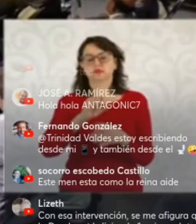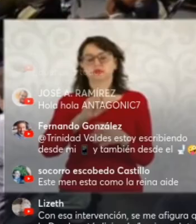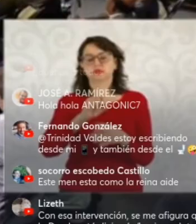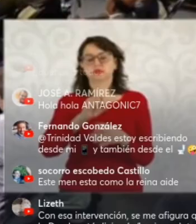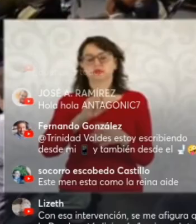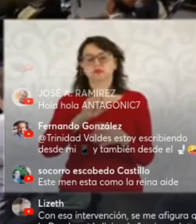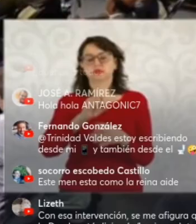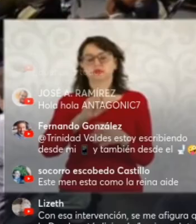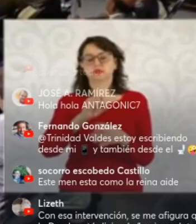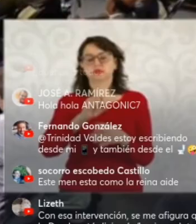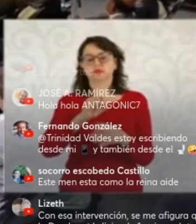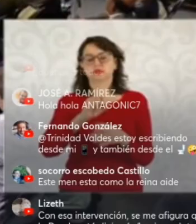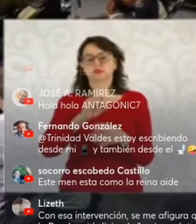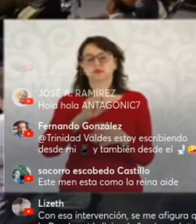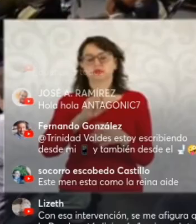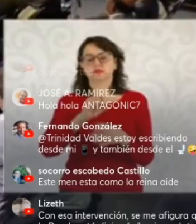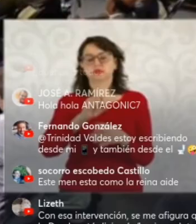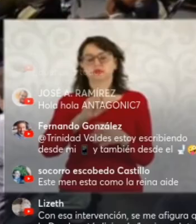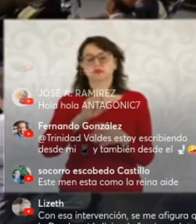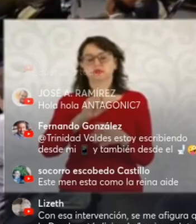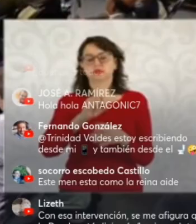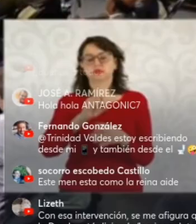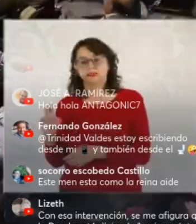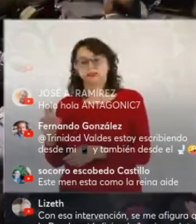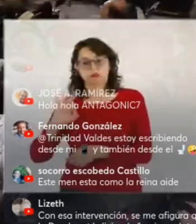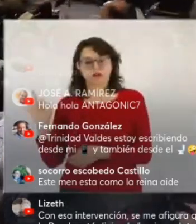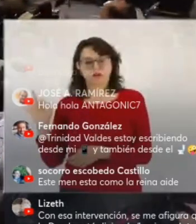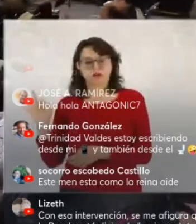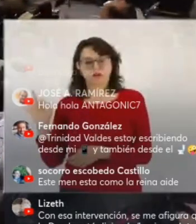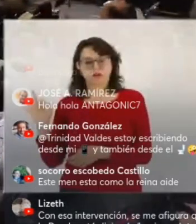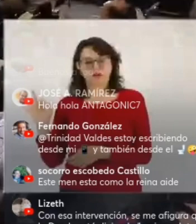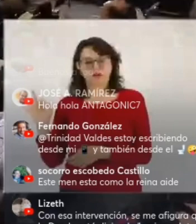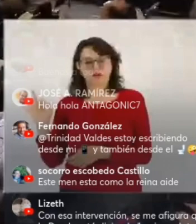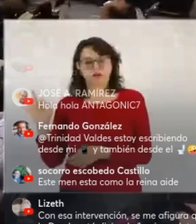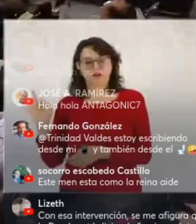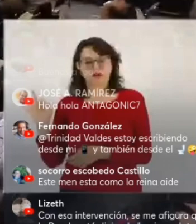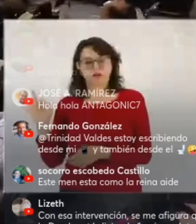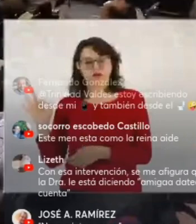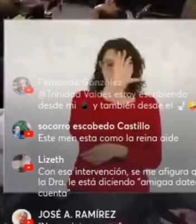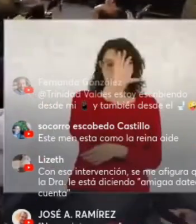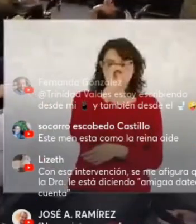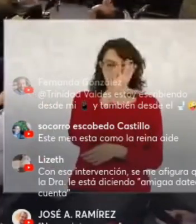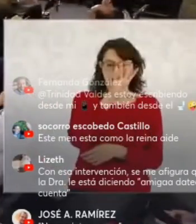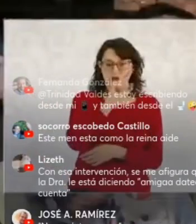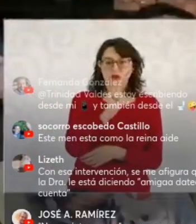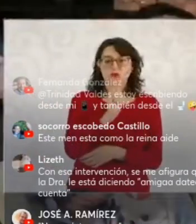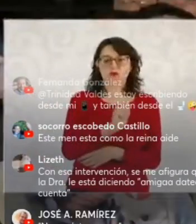2.4% de sus ingresos totales. Nosotros que estamos pagan el